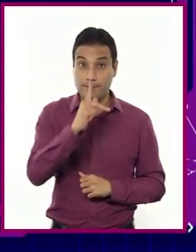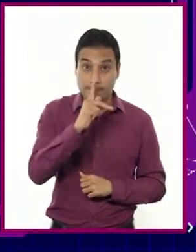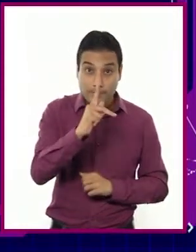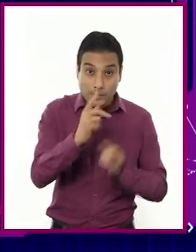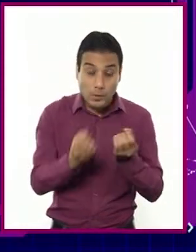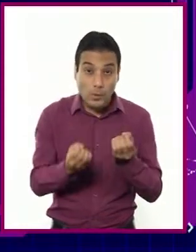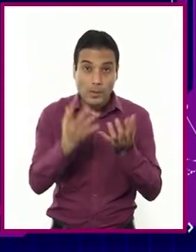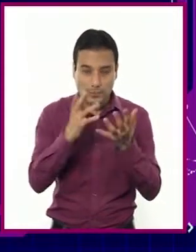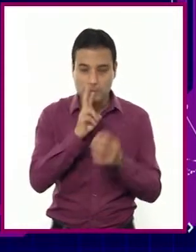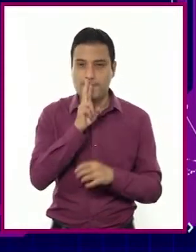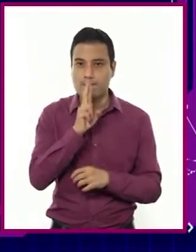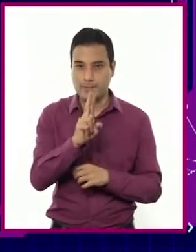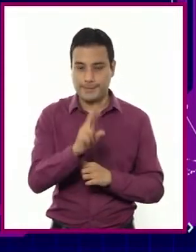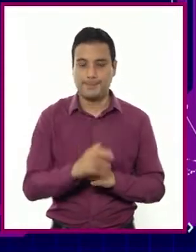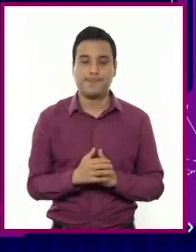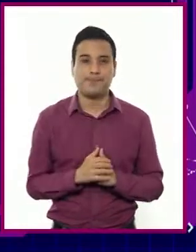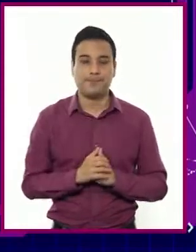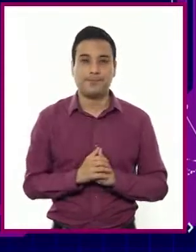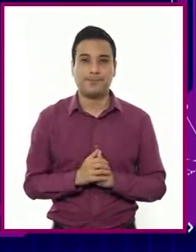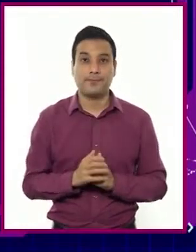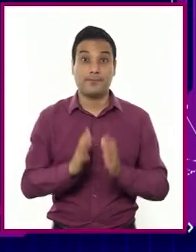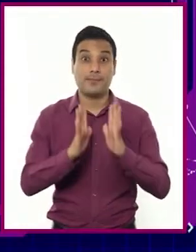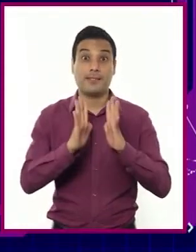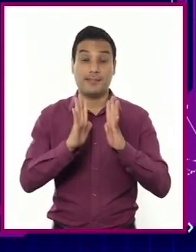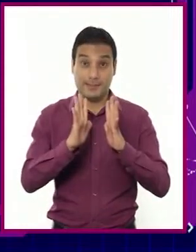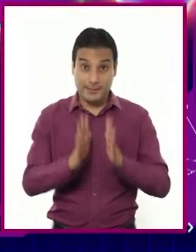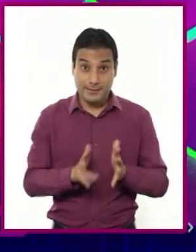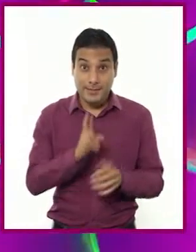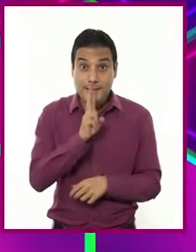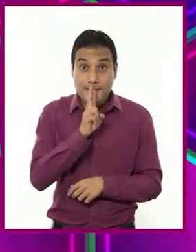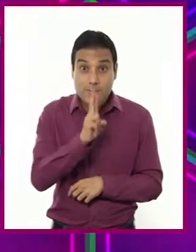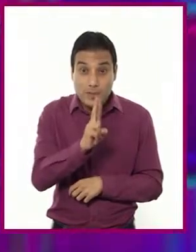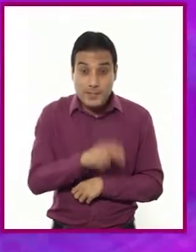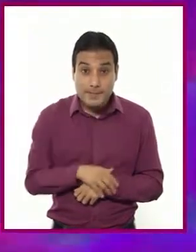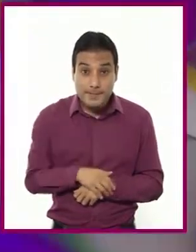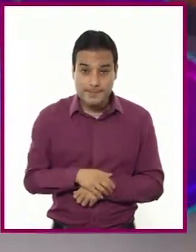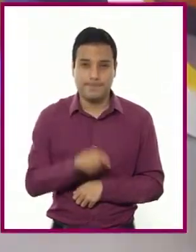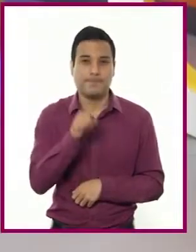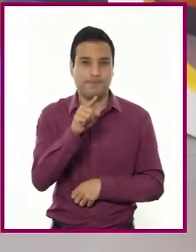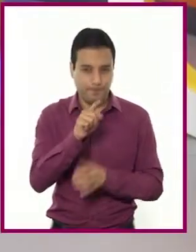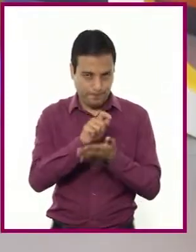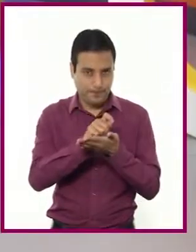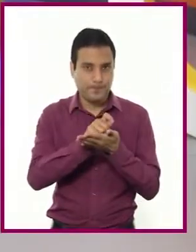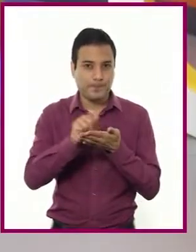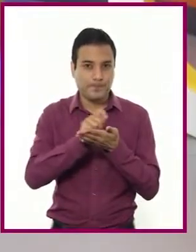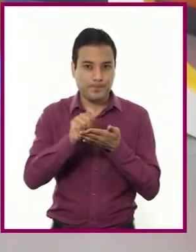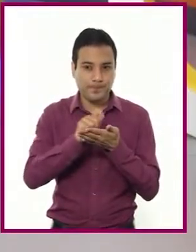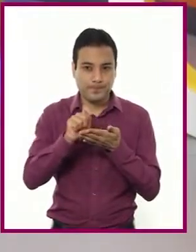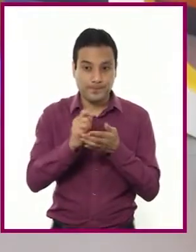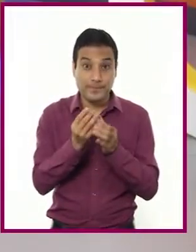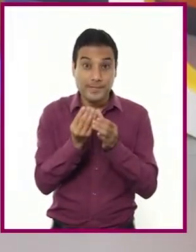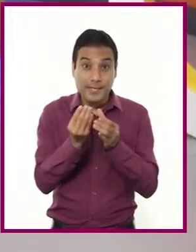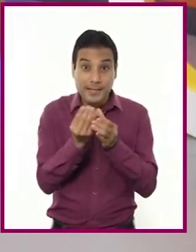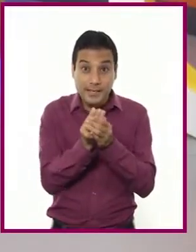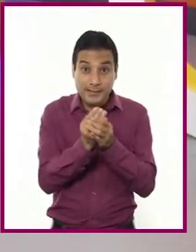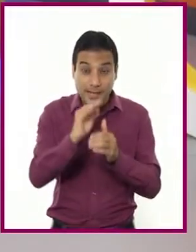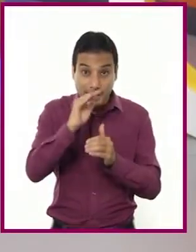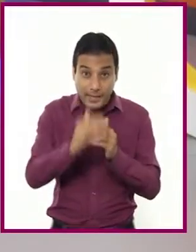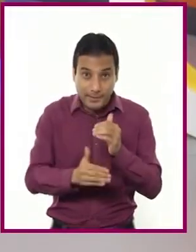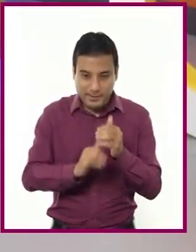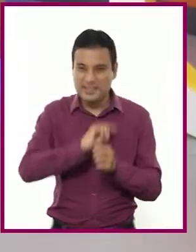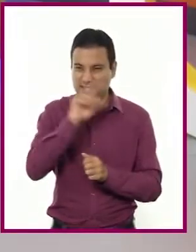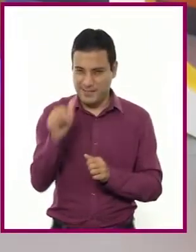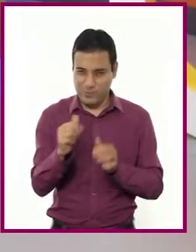figura. Si ya tienen la respuesta, anótenla en su cuaderno. Al finalizar la clase, retomaremos